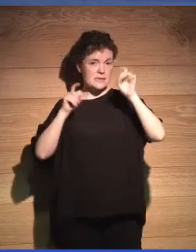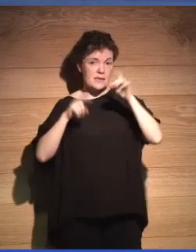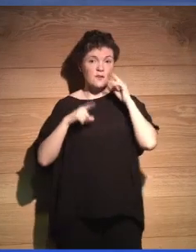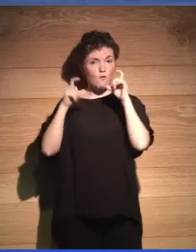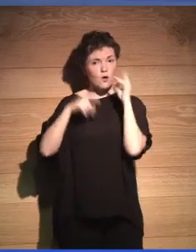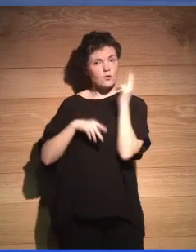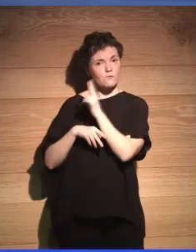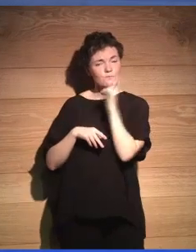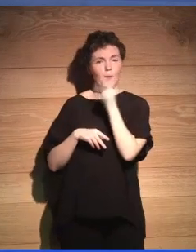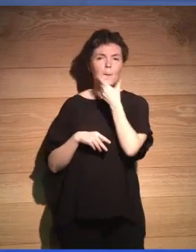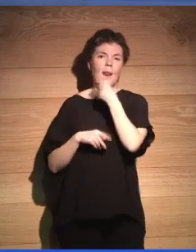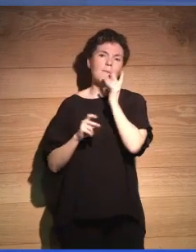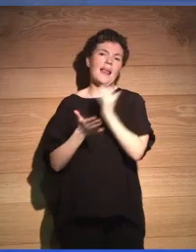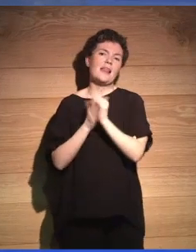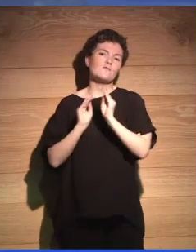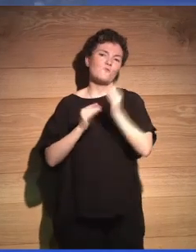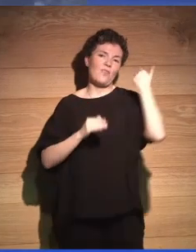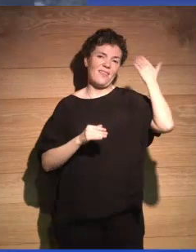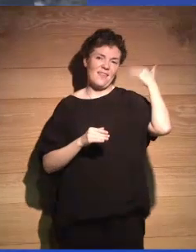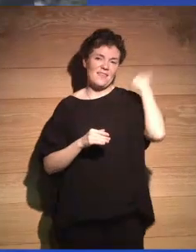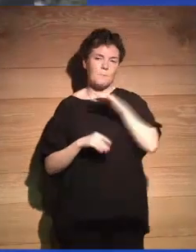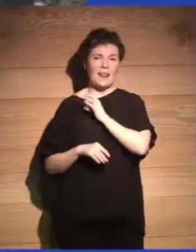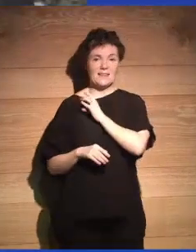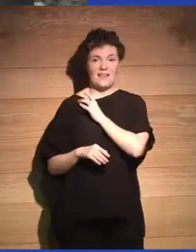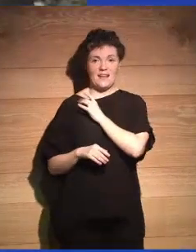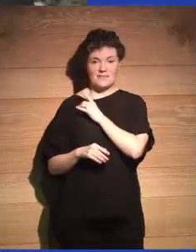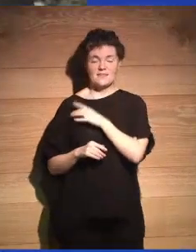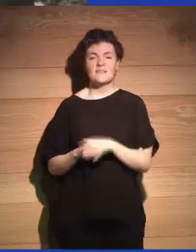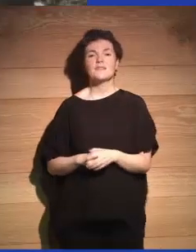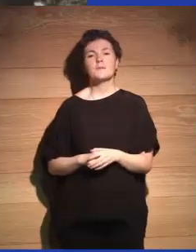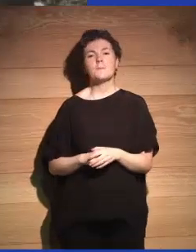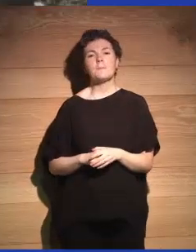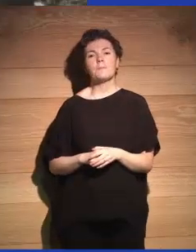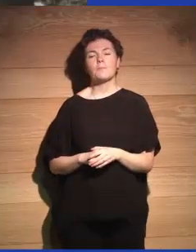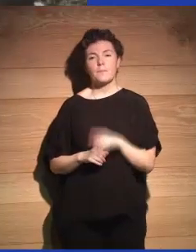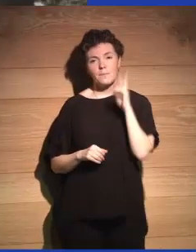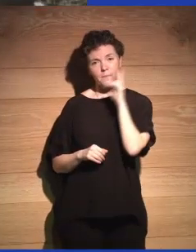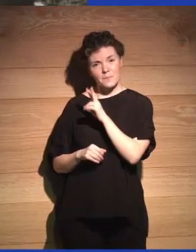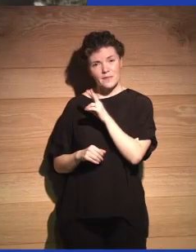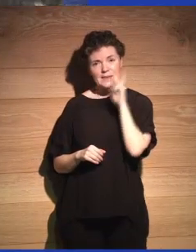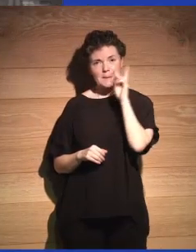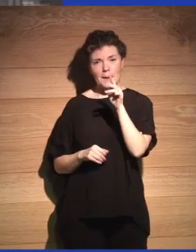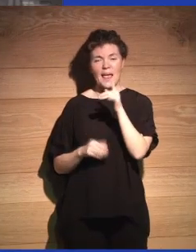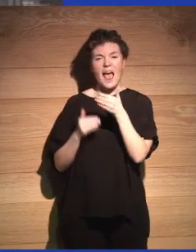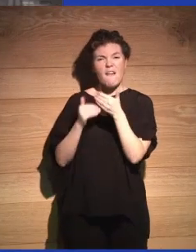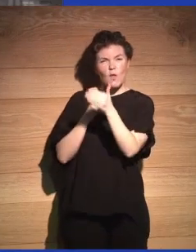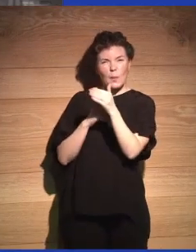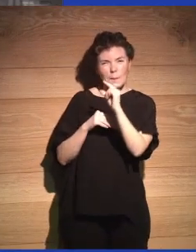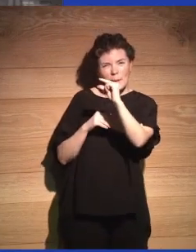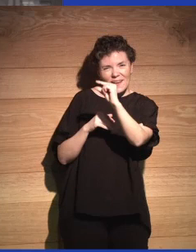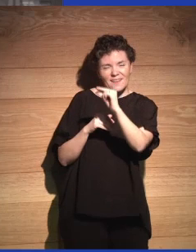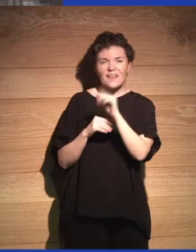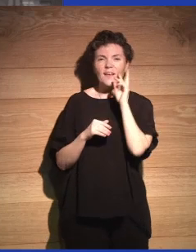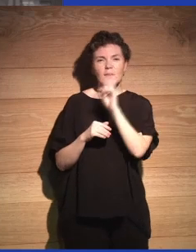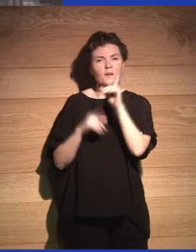tengo fotos muy bonitas de las clases de entonces para sindicalistas. Aquí se le ve pequeña al fondo.